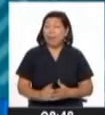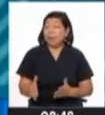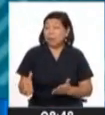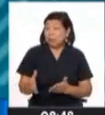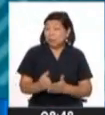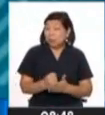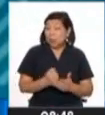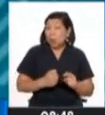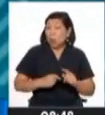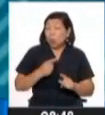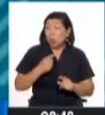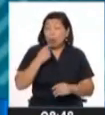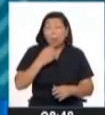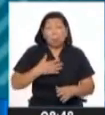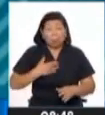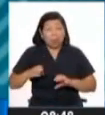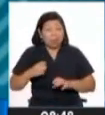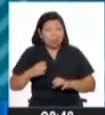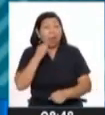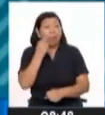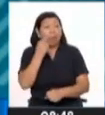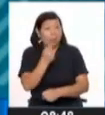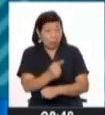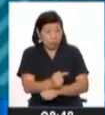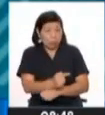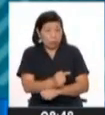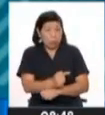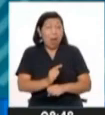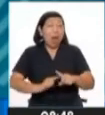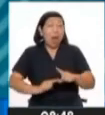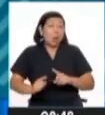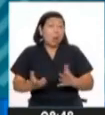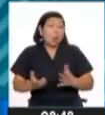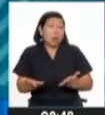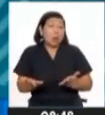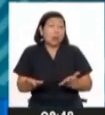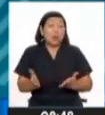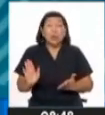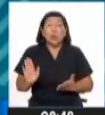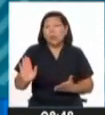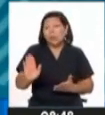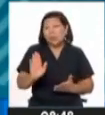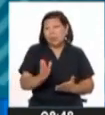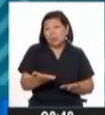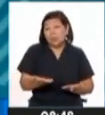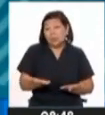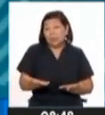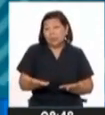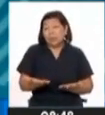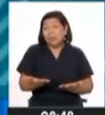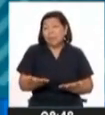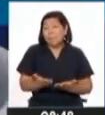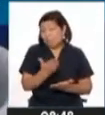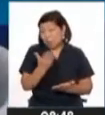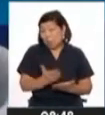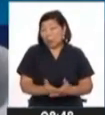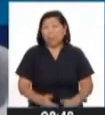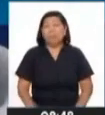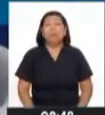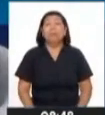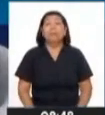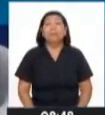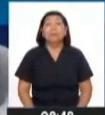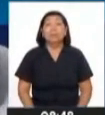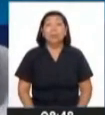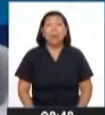acoger algún tipo de denuncia y de actuar frente a los posibles o posible agresor en este caso? Bueno, cuando ocurre